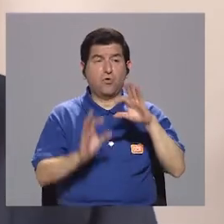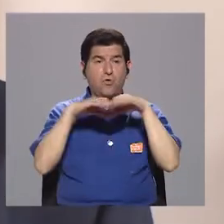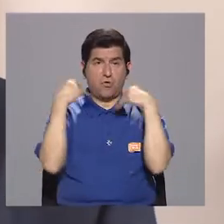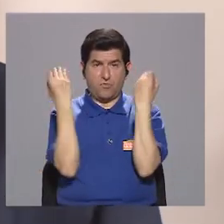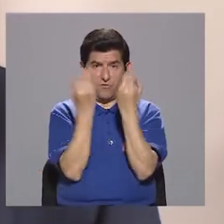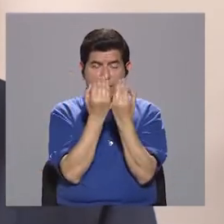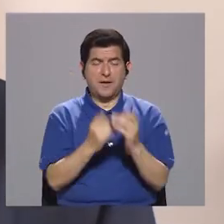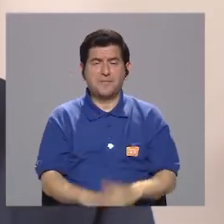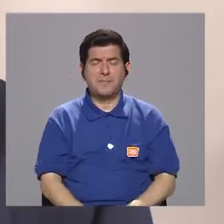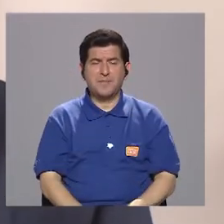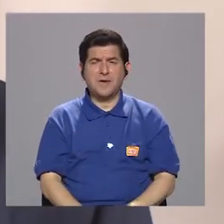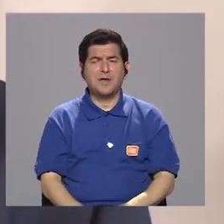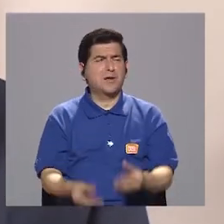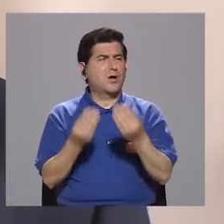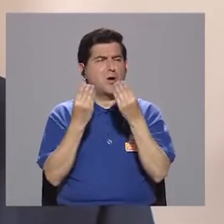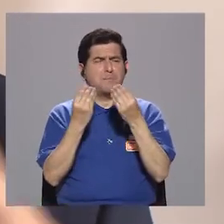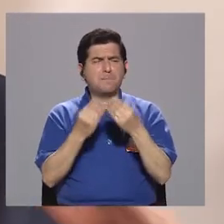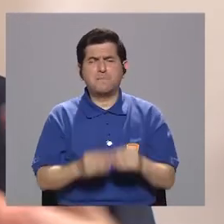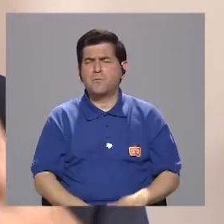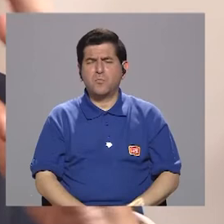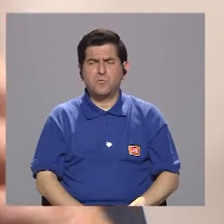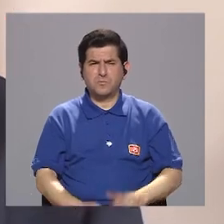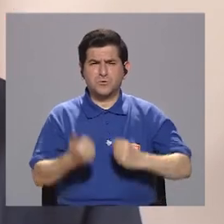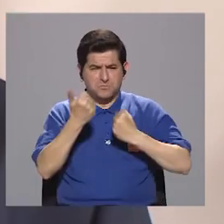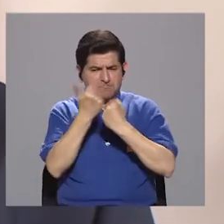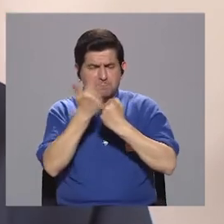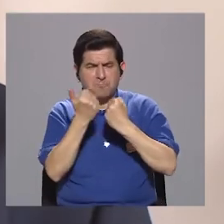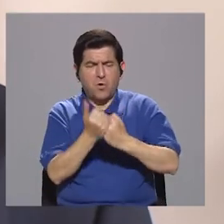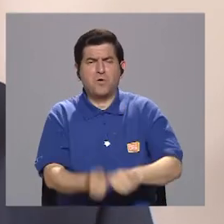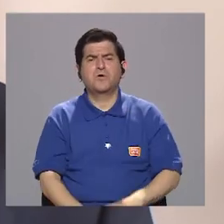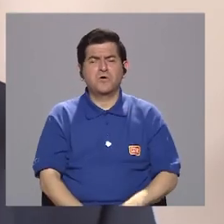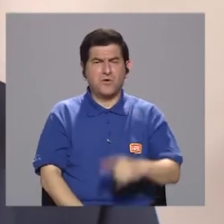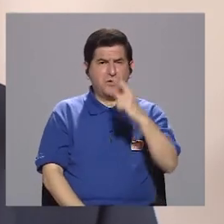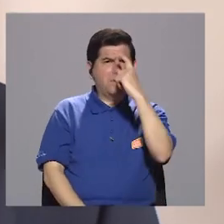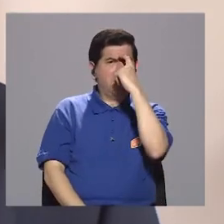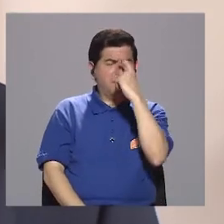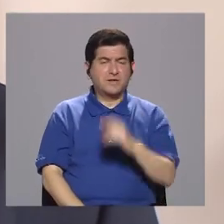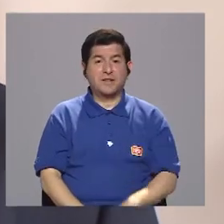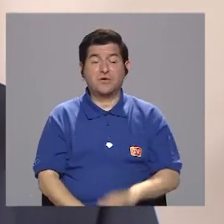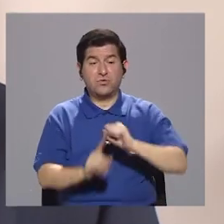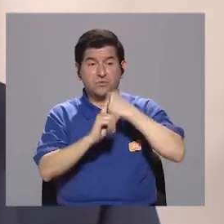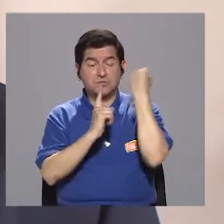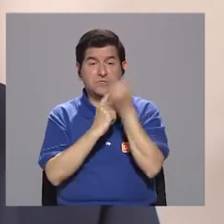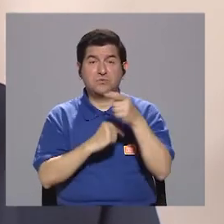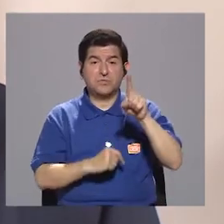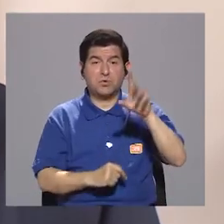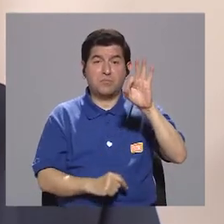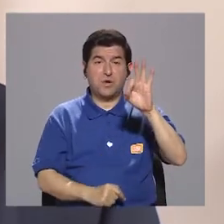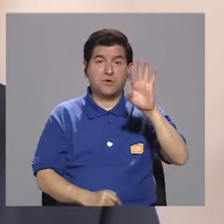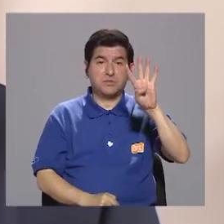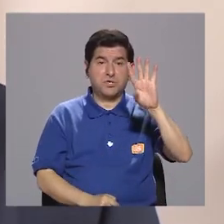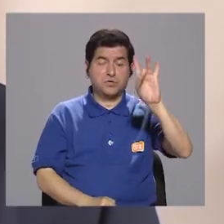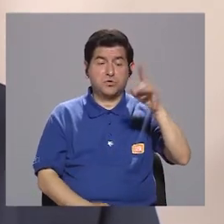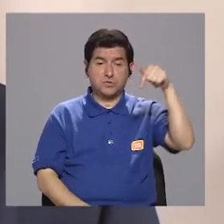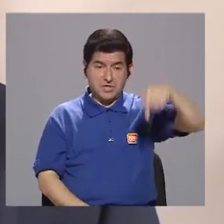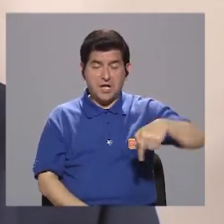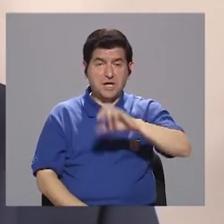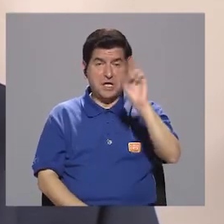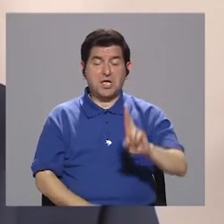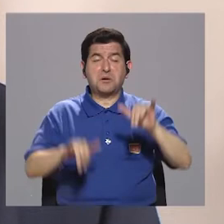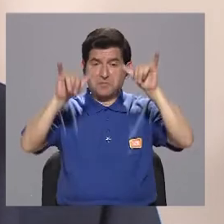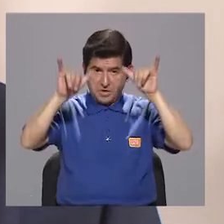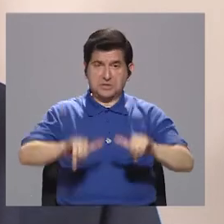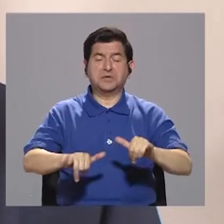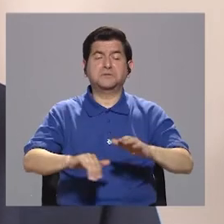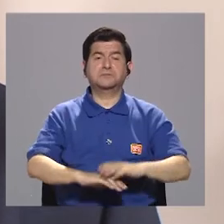familia calderonista, muy calderonista. Cuando vino toda la tragedia del 48, nosotros permanecimos aquí en Costa